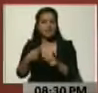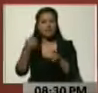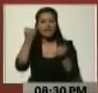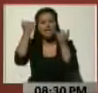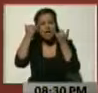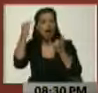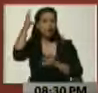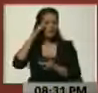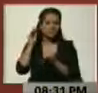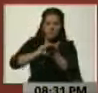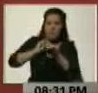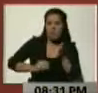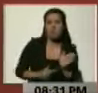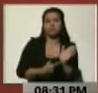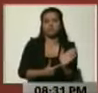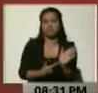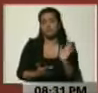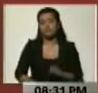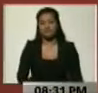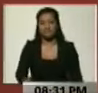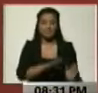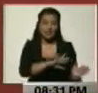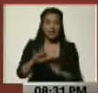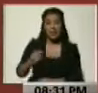27 de marzo, Día Mundial del Teatro.